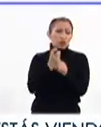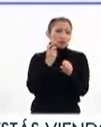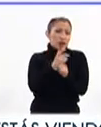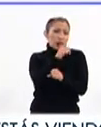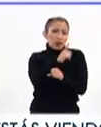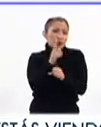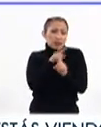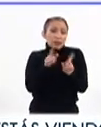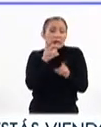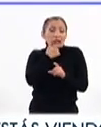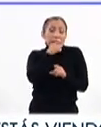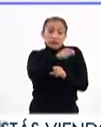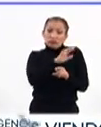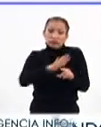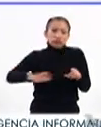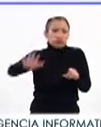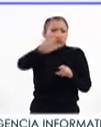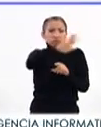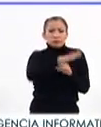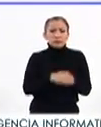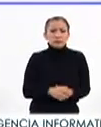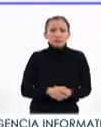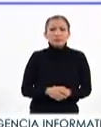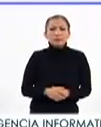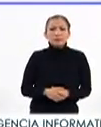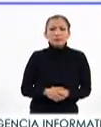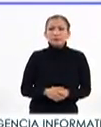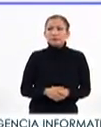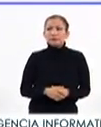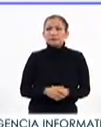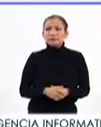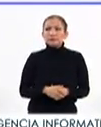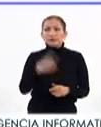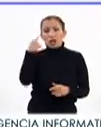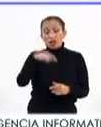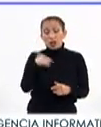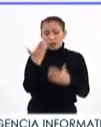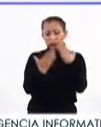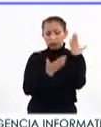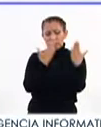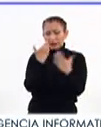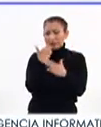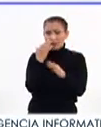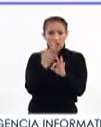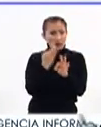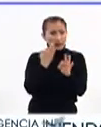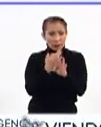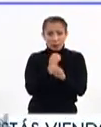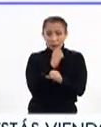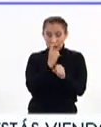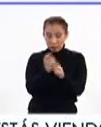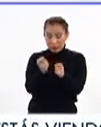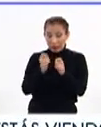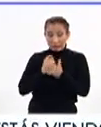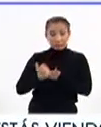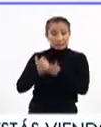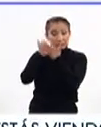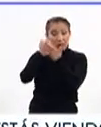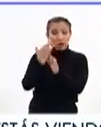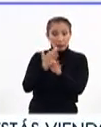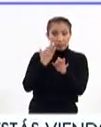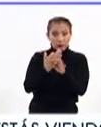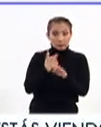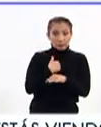caso sabemos que el inglés es universal y creo que te prepara demasiado. Digo, ahorita esta oportunidad me ayudó, ahorita que